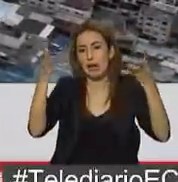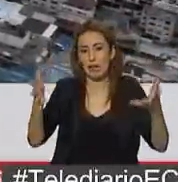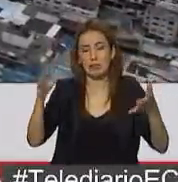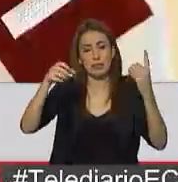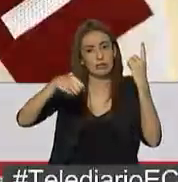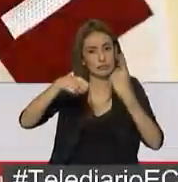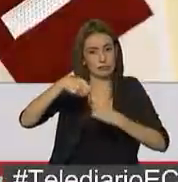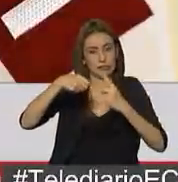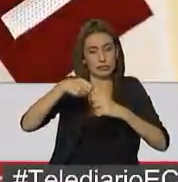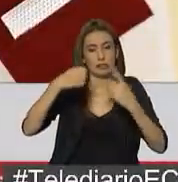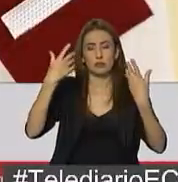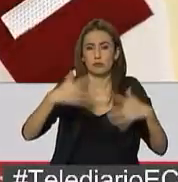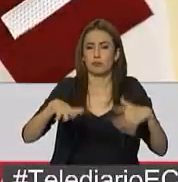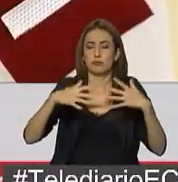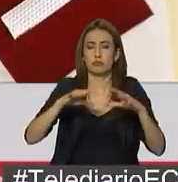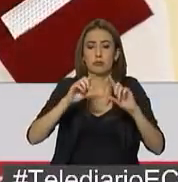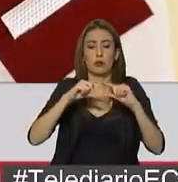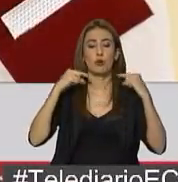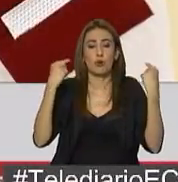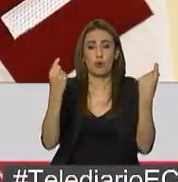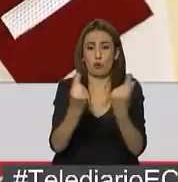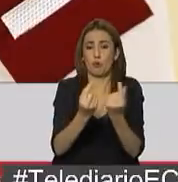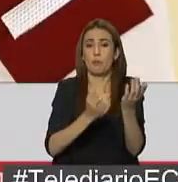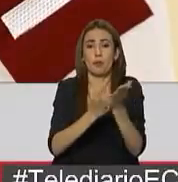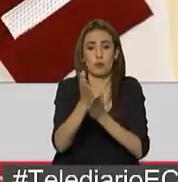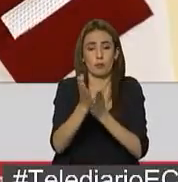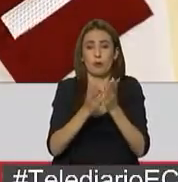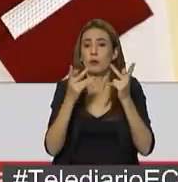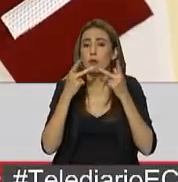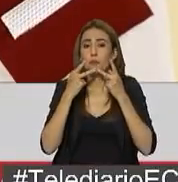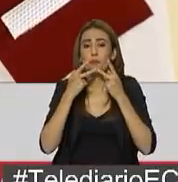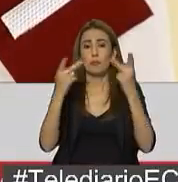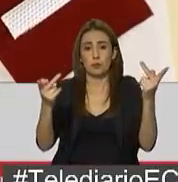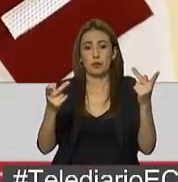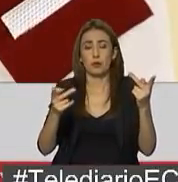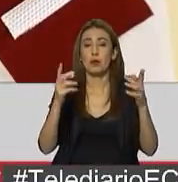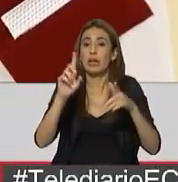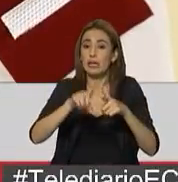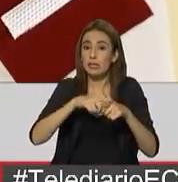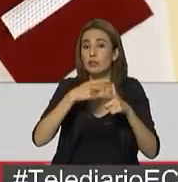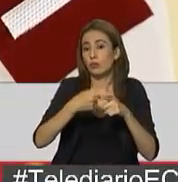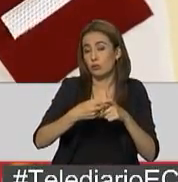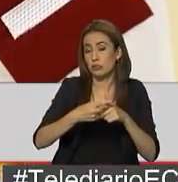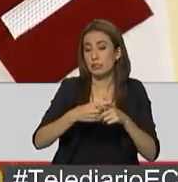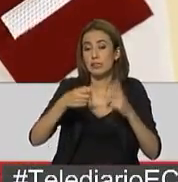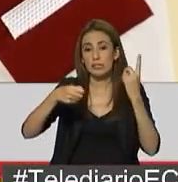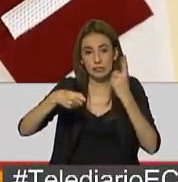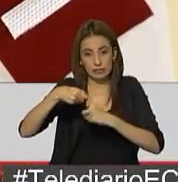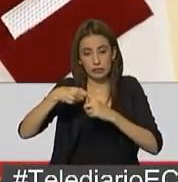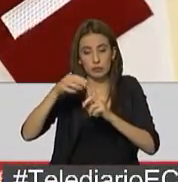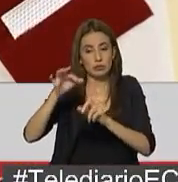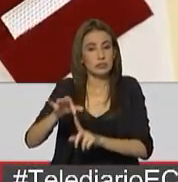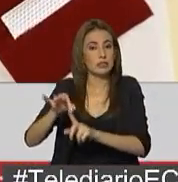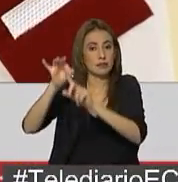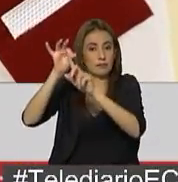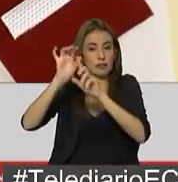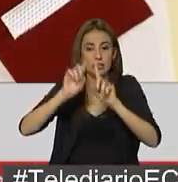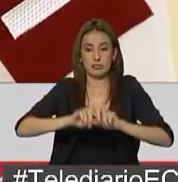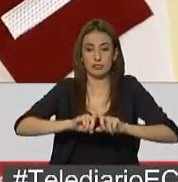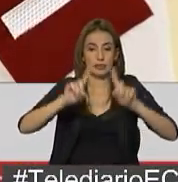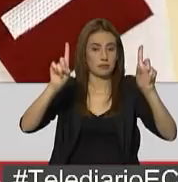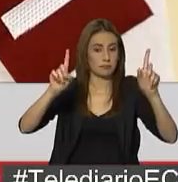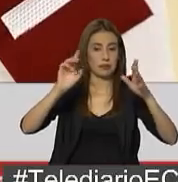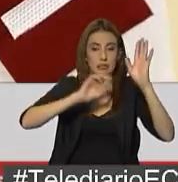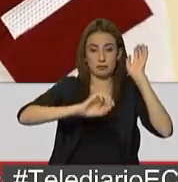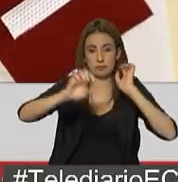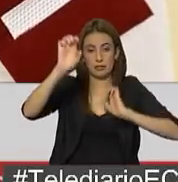de Emergencia. Quito tiene la mayor cantidad de funcionarios públicos, por eso es que a la capital se le dio un tratamiento diferenciado y un tratamiento